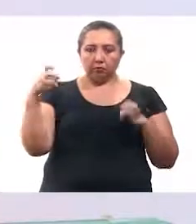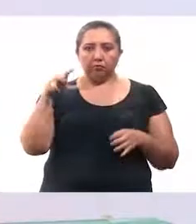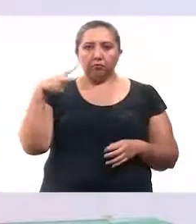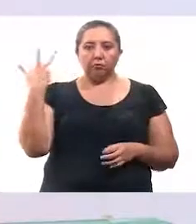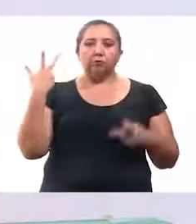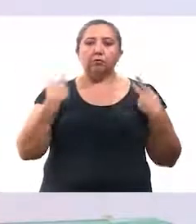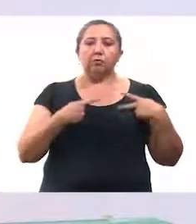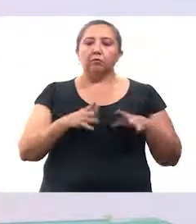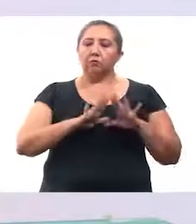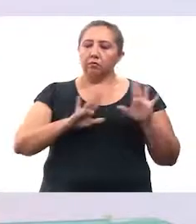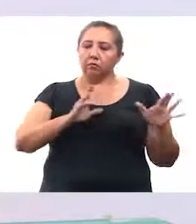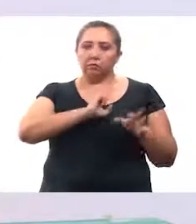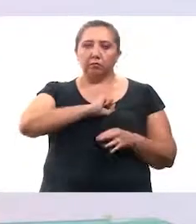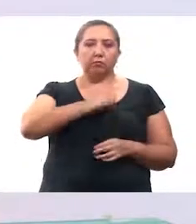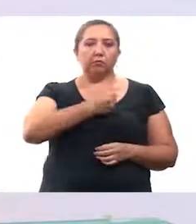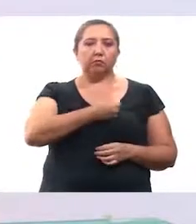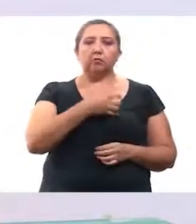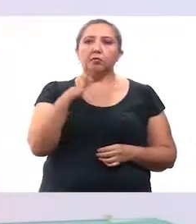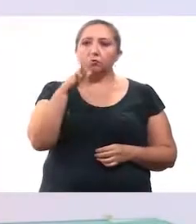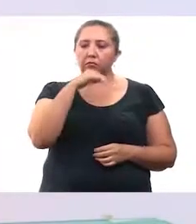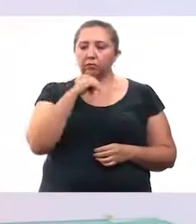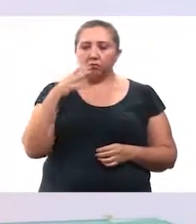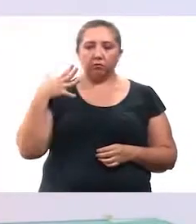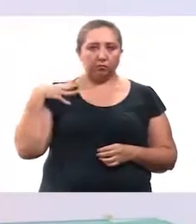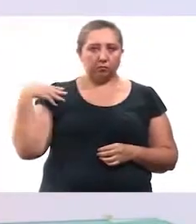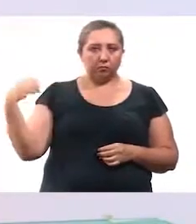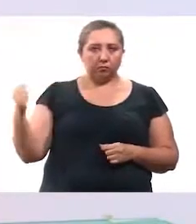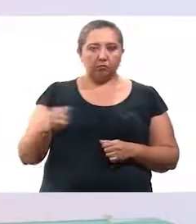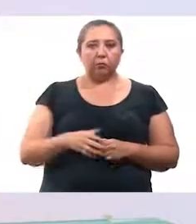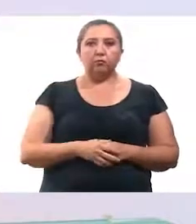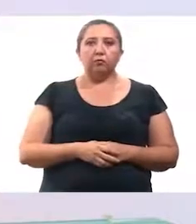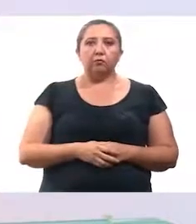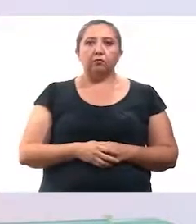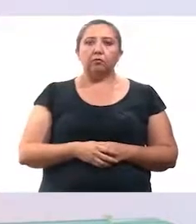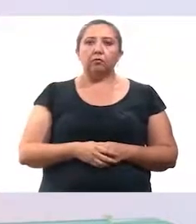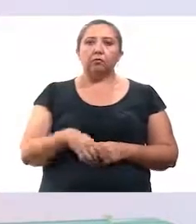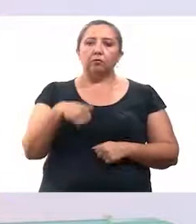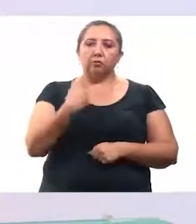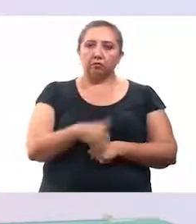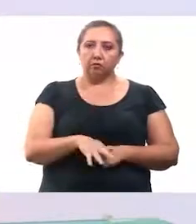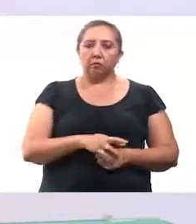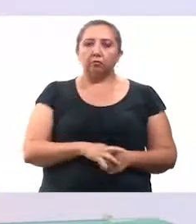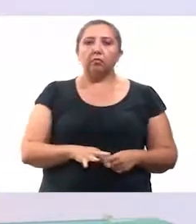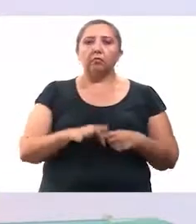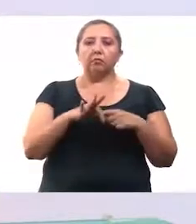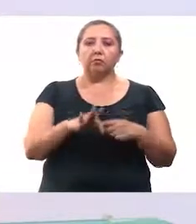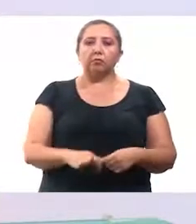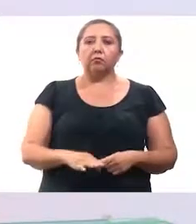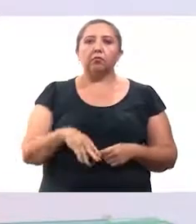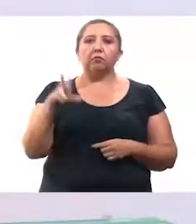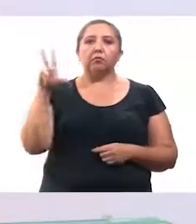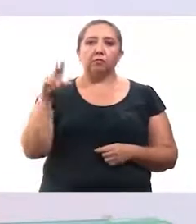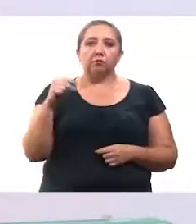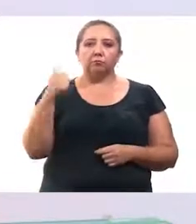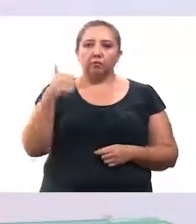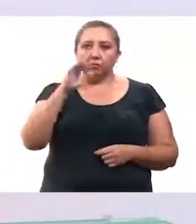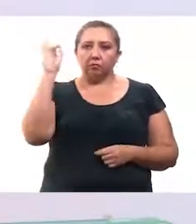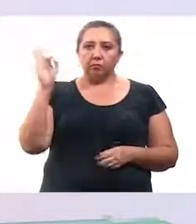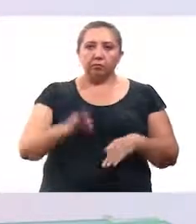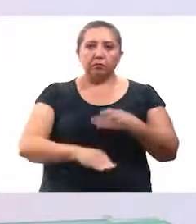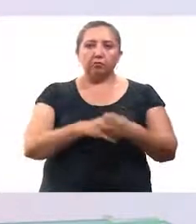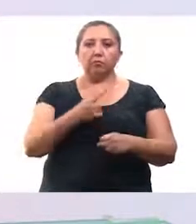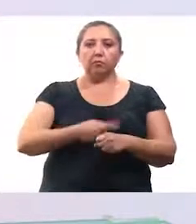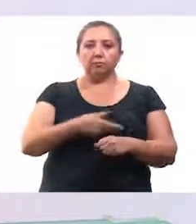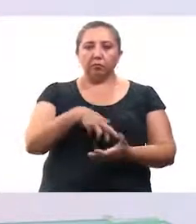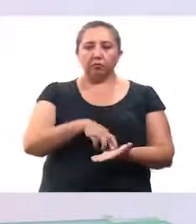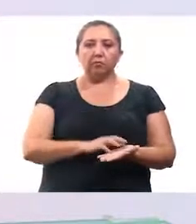72,813 pacientes ya se recuperaron. No presentan síntomas ni pueden contagiar. Esta cifra representa el 86% del total